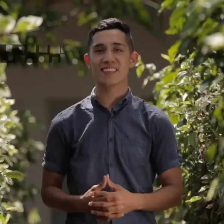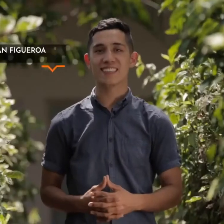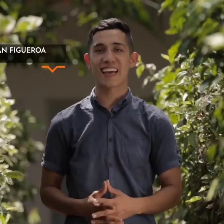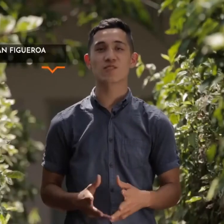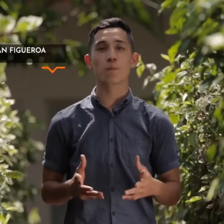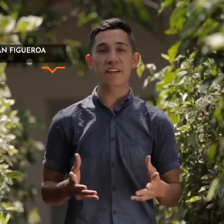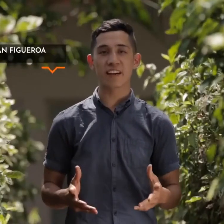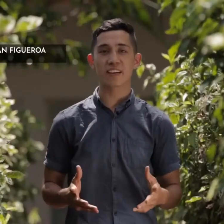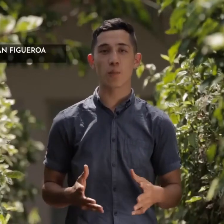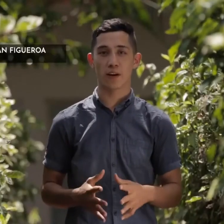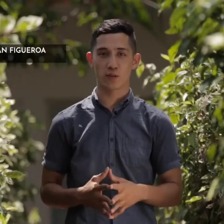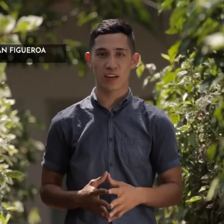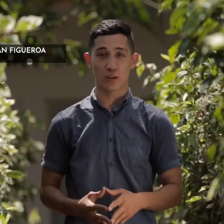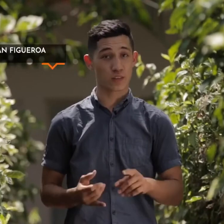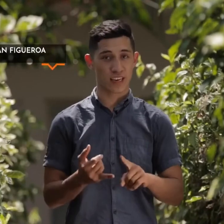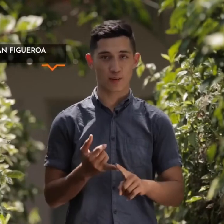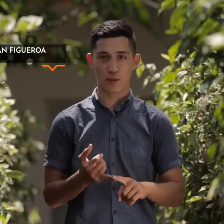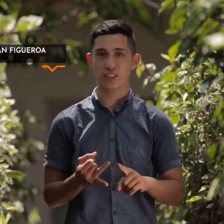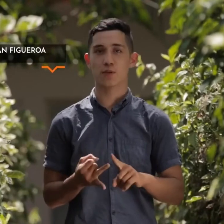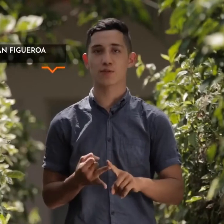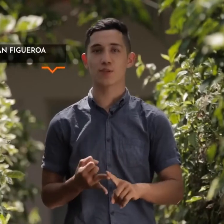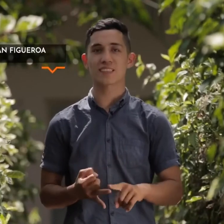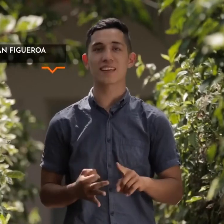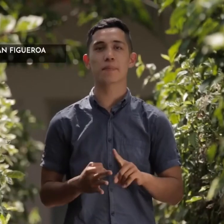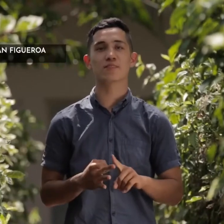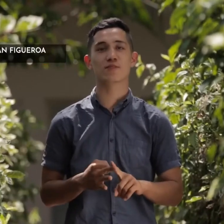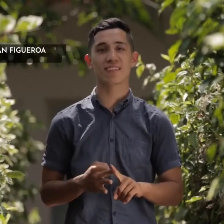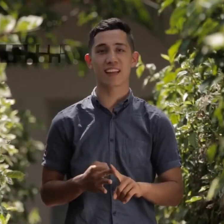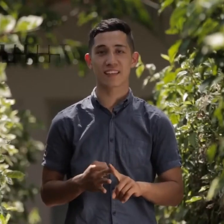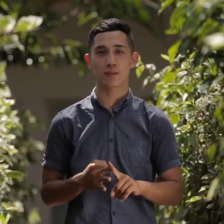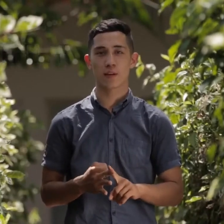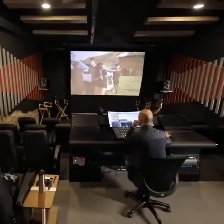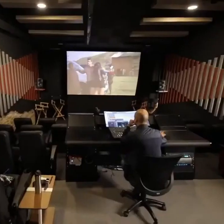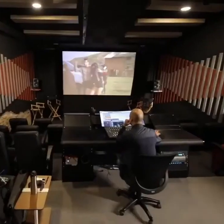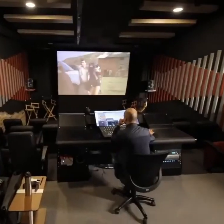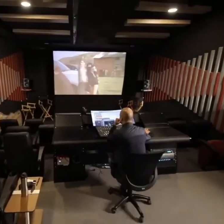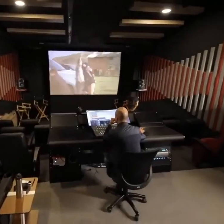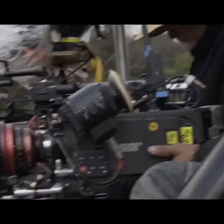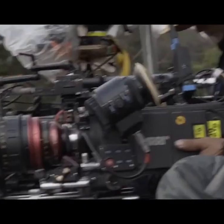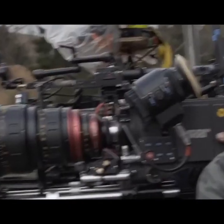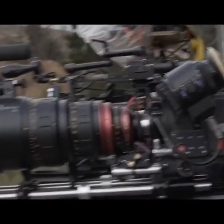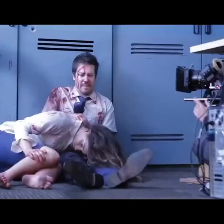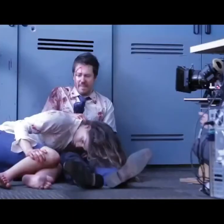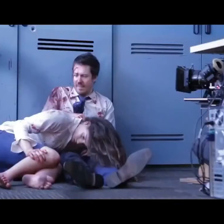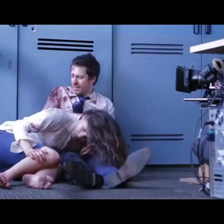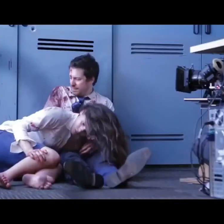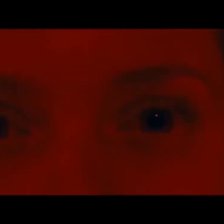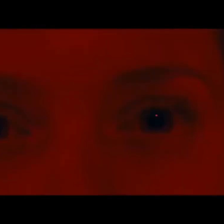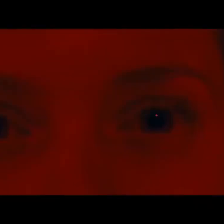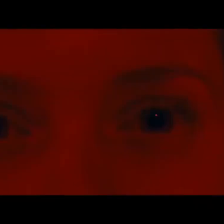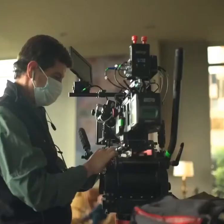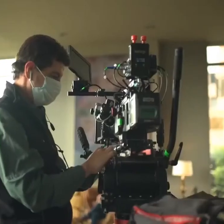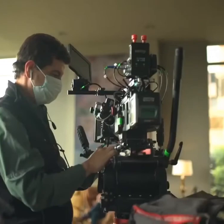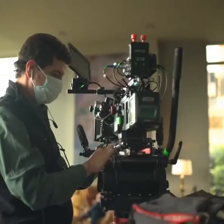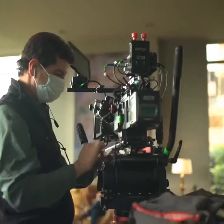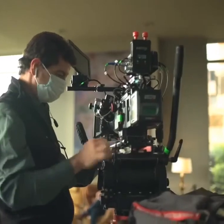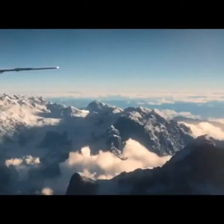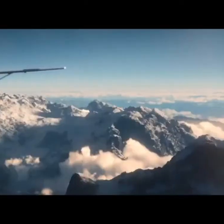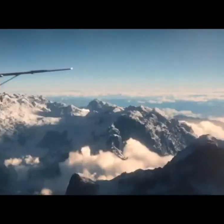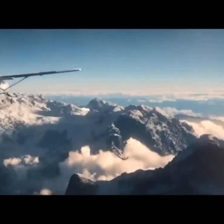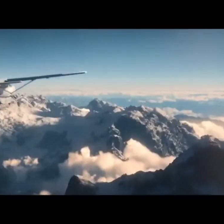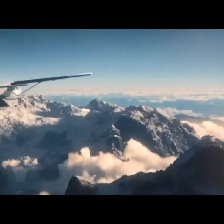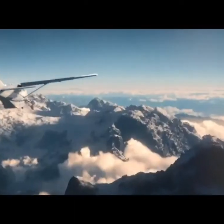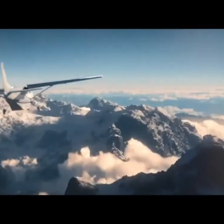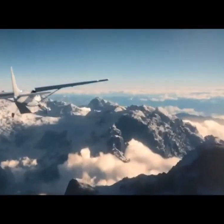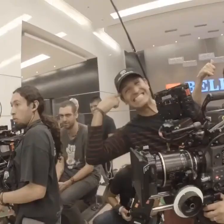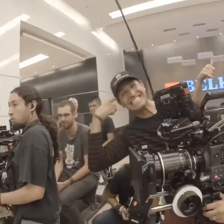como aprendices de SENA es un privilegio poder contar con directores, productores y personal técnico que estén en las condiciones de poder resolver nuestras dudas y darnos un